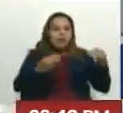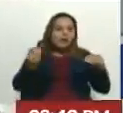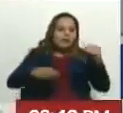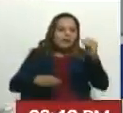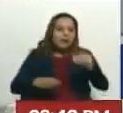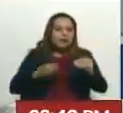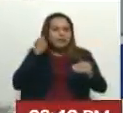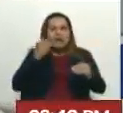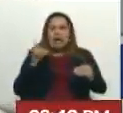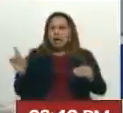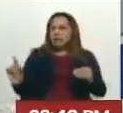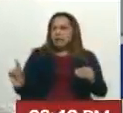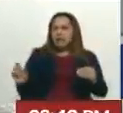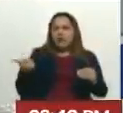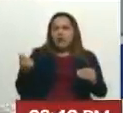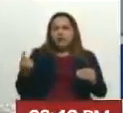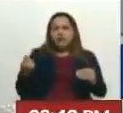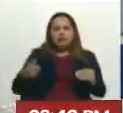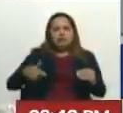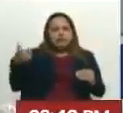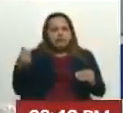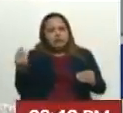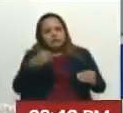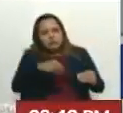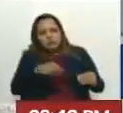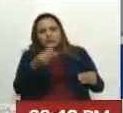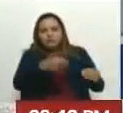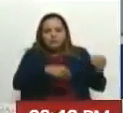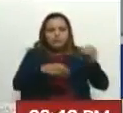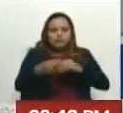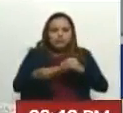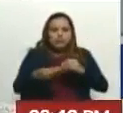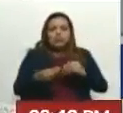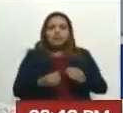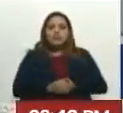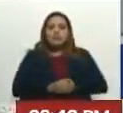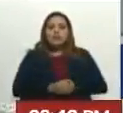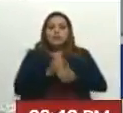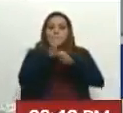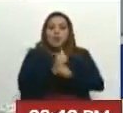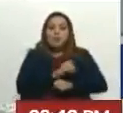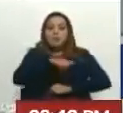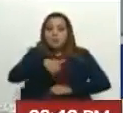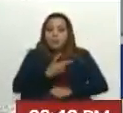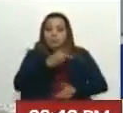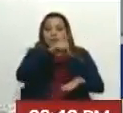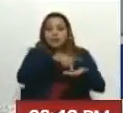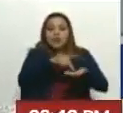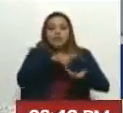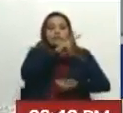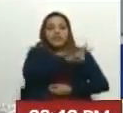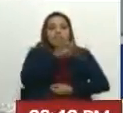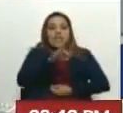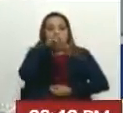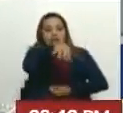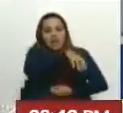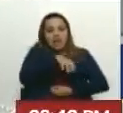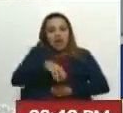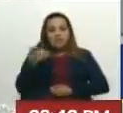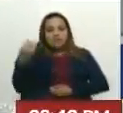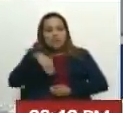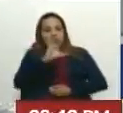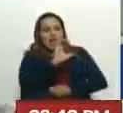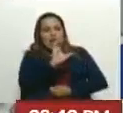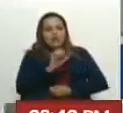poco, estamos buscando con las mejores intenciones que puedan participar los 23 estados del país más Caracas. ¿De qué